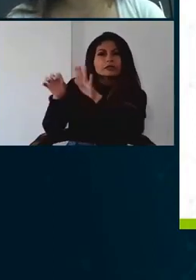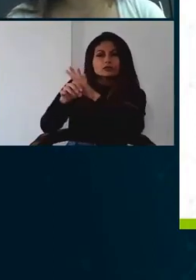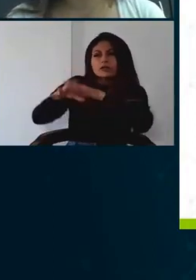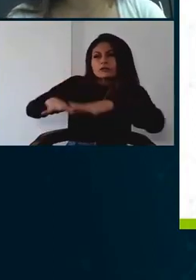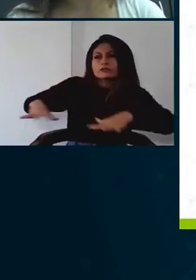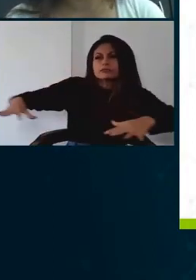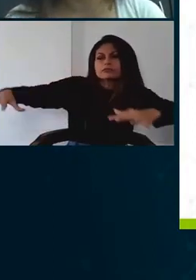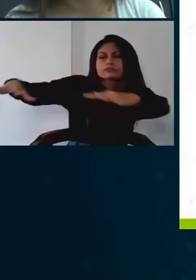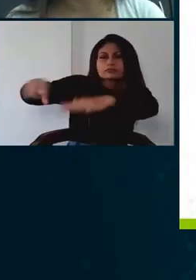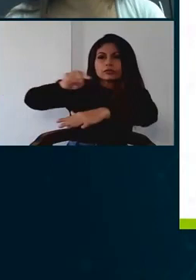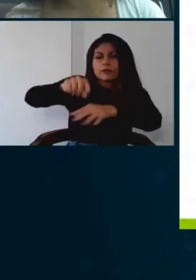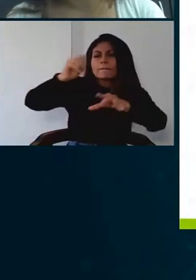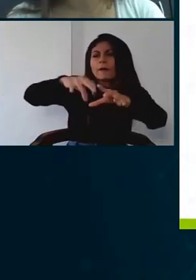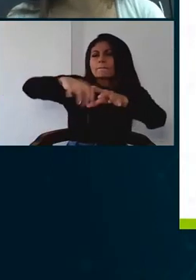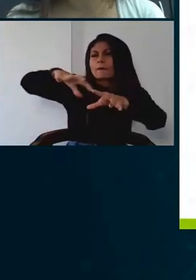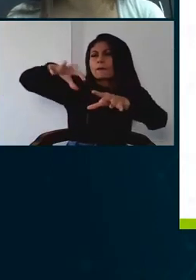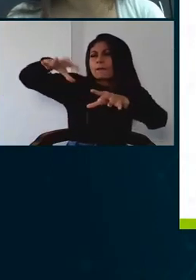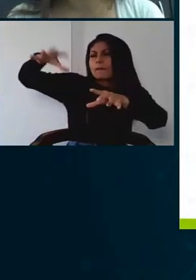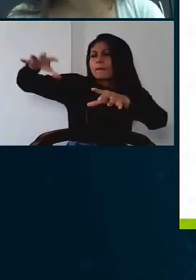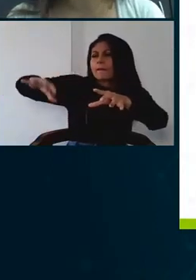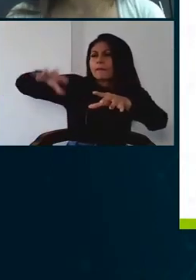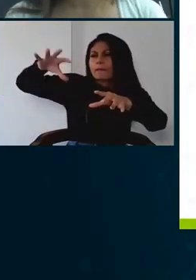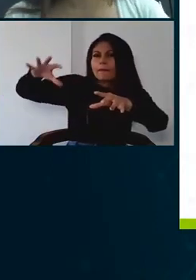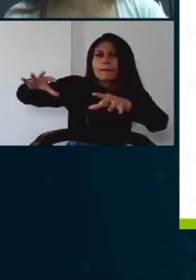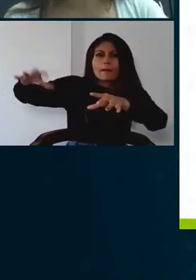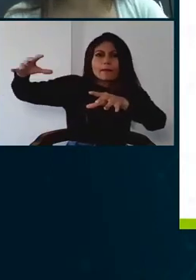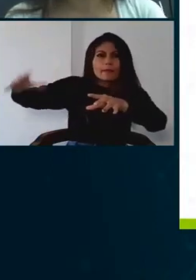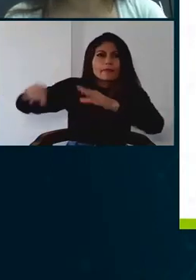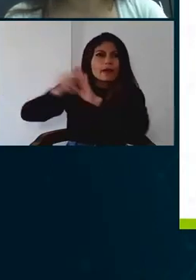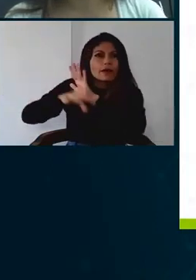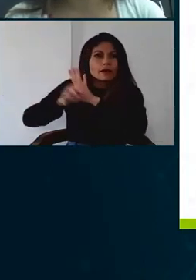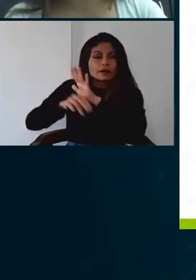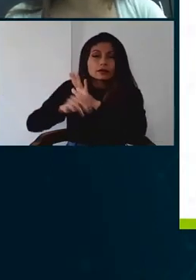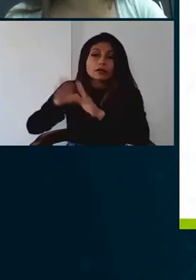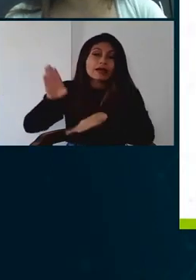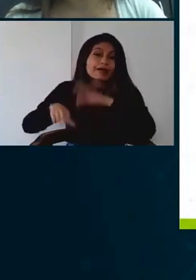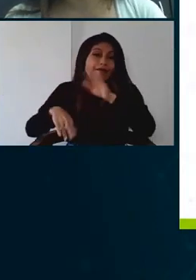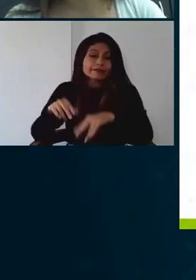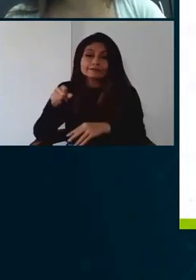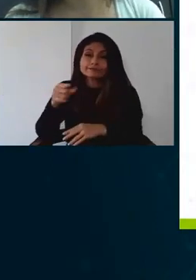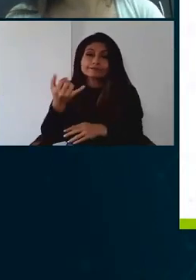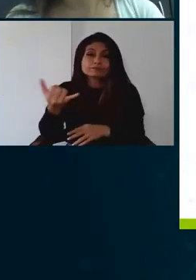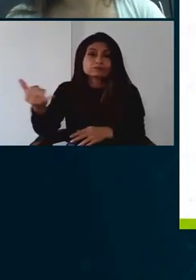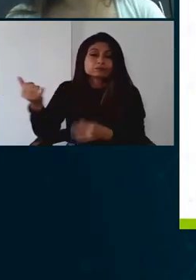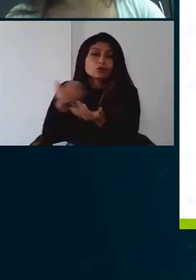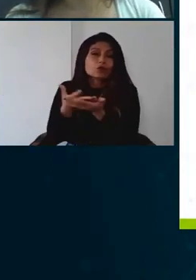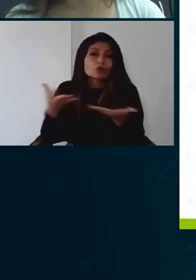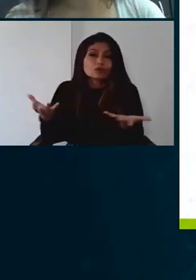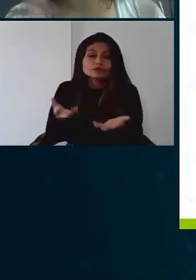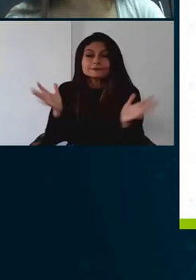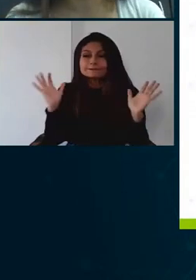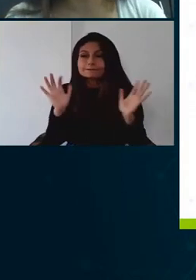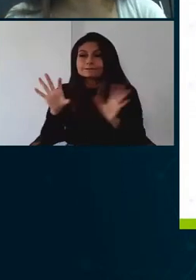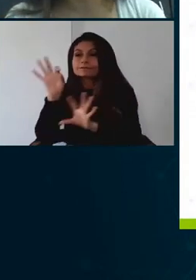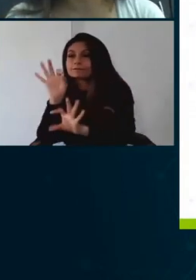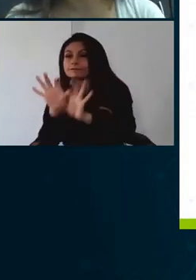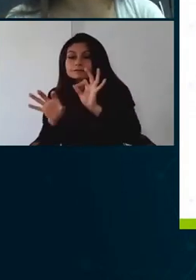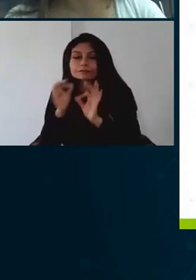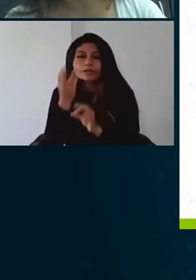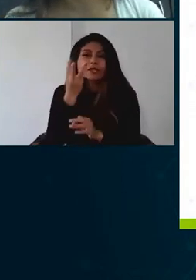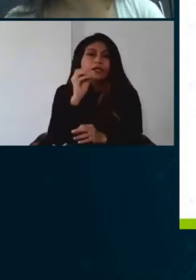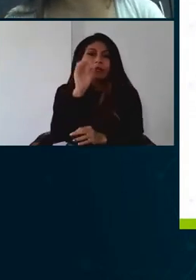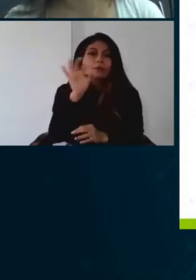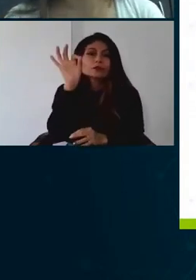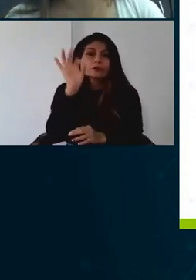realizar ese proceso de recuperación de la mayoría de los residuos, pero lamentablemente hoy en día solamente se está recuperando un 30%